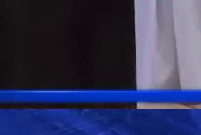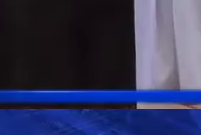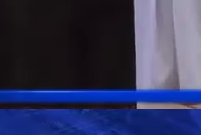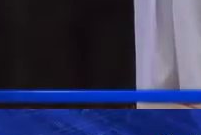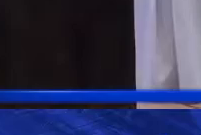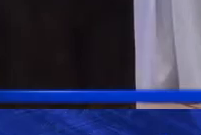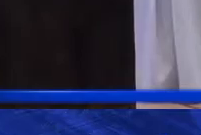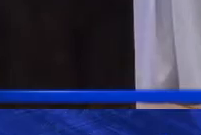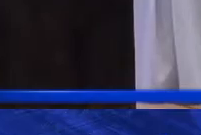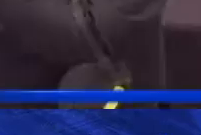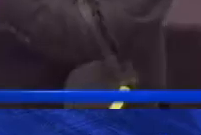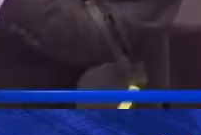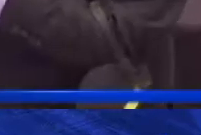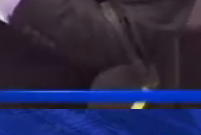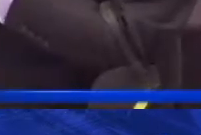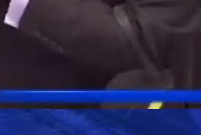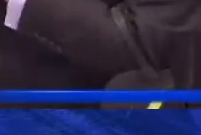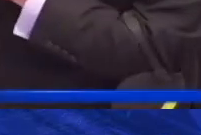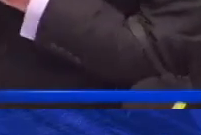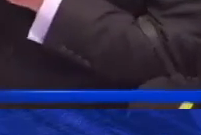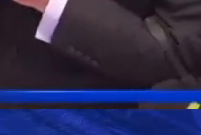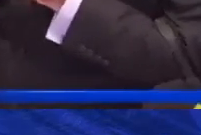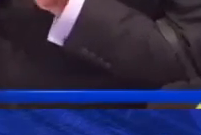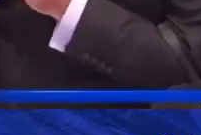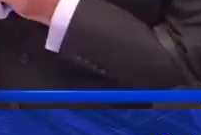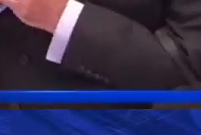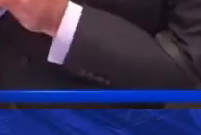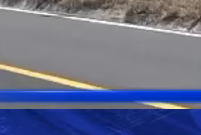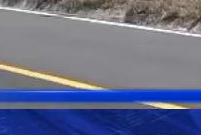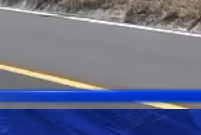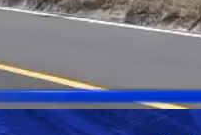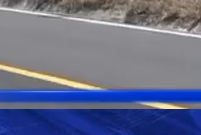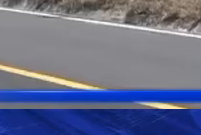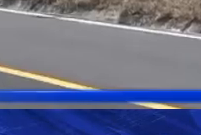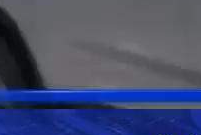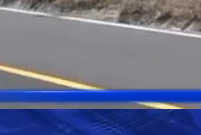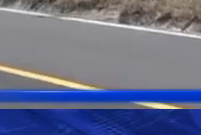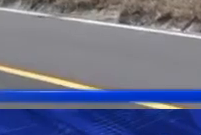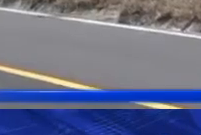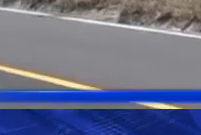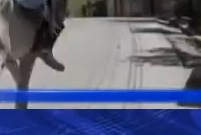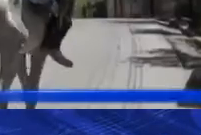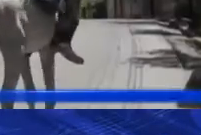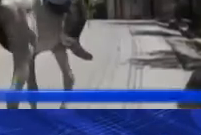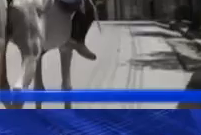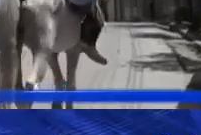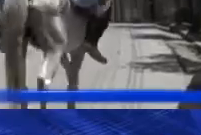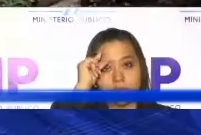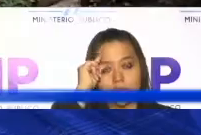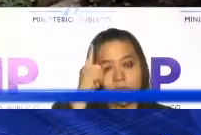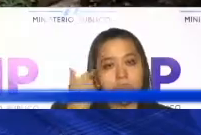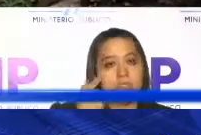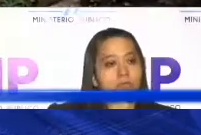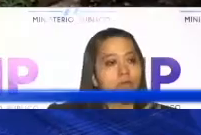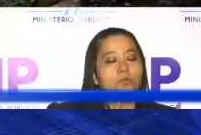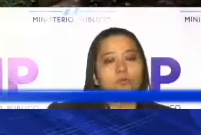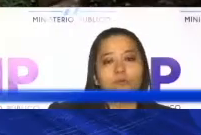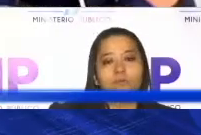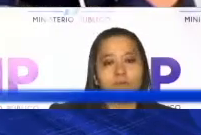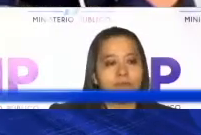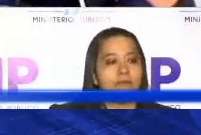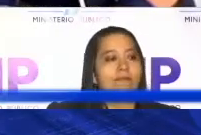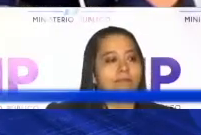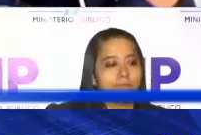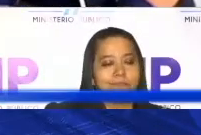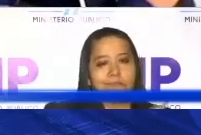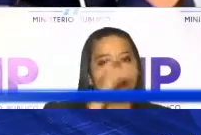contra la Corrupción, fortalecimiento de la Fiscalía Especial contra la Impunidad y Fiscalía contra la Corrupción. Asimismo, la atención a grupos